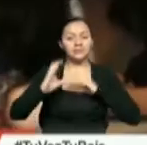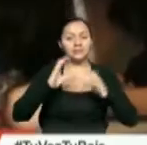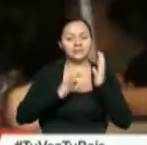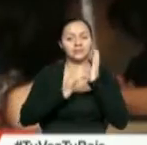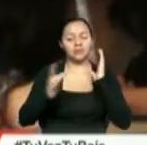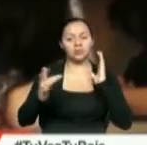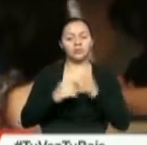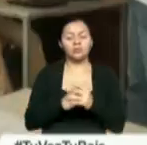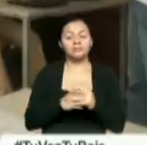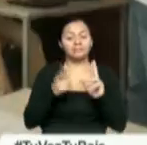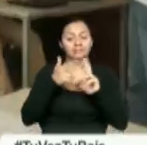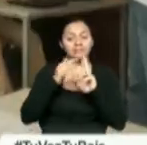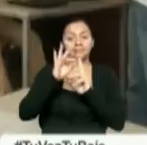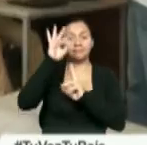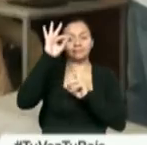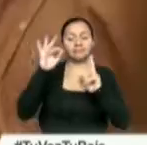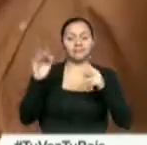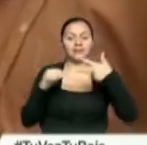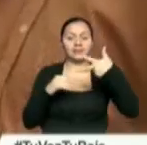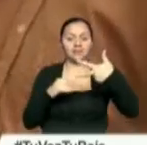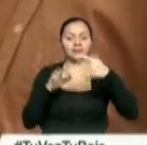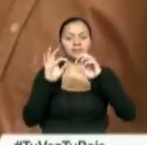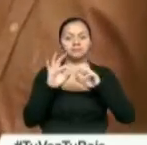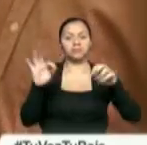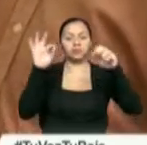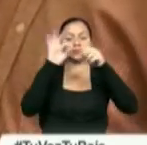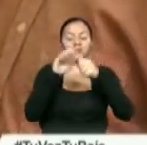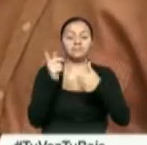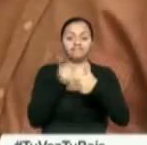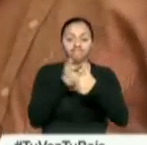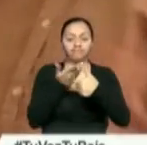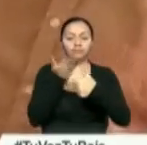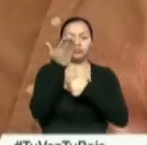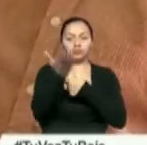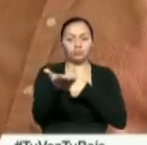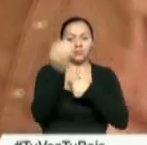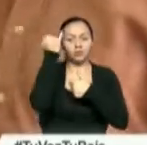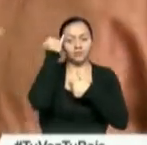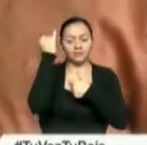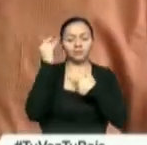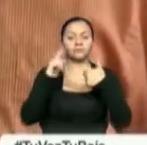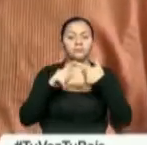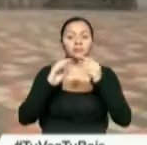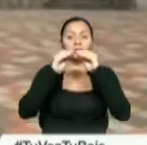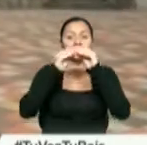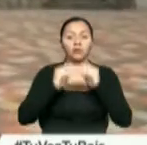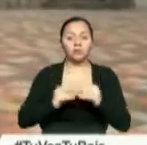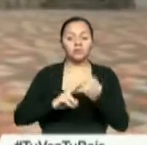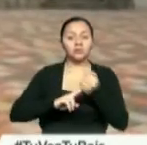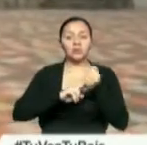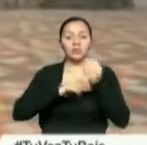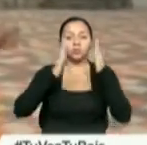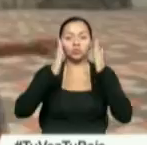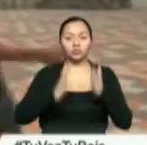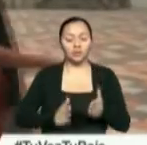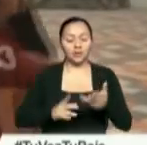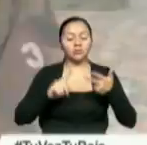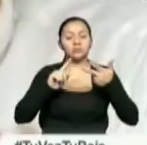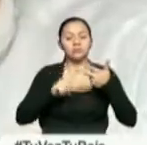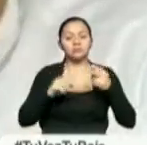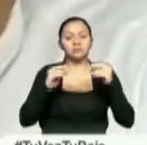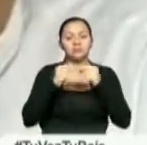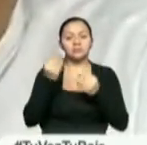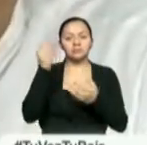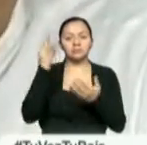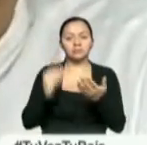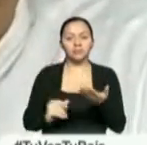hacer el índice se conforma de tres pilares insumos para generar innovación formación de talento humano y el financiamiento de incentivos